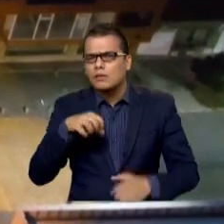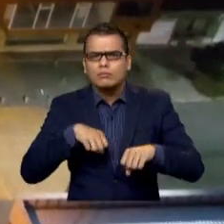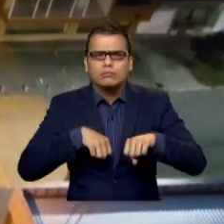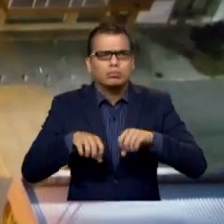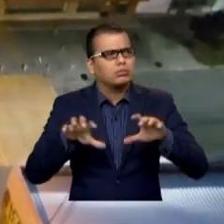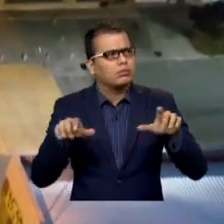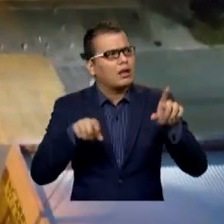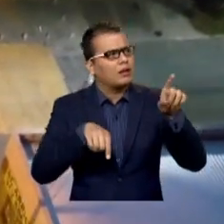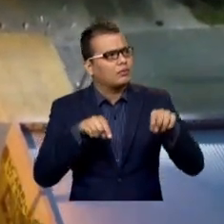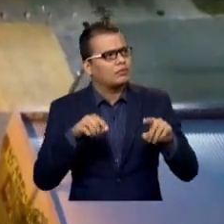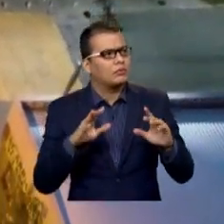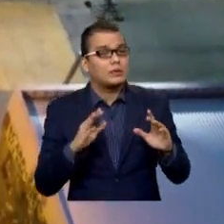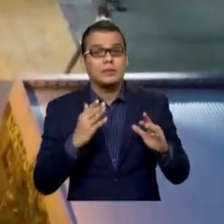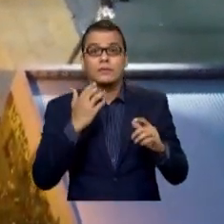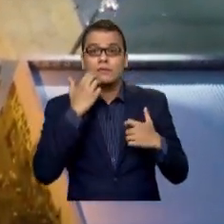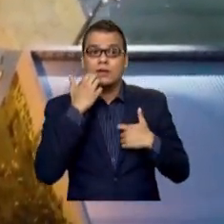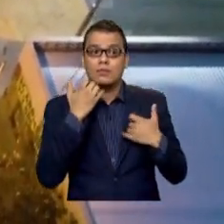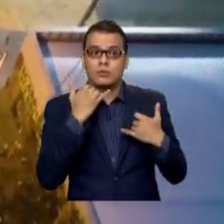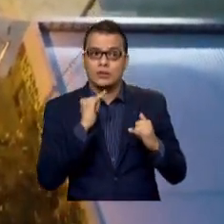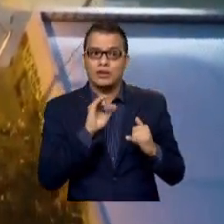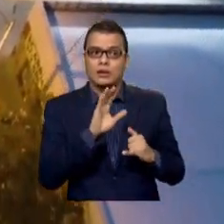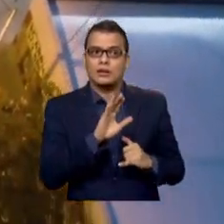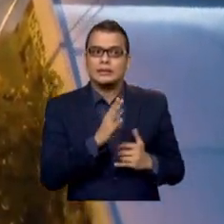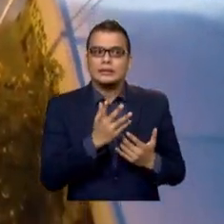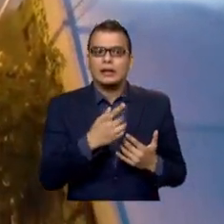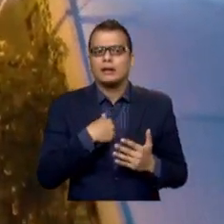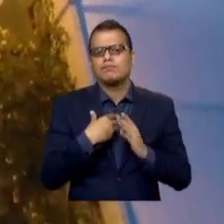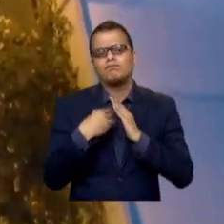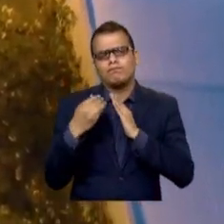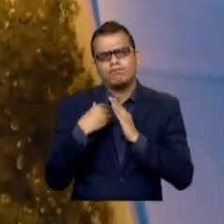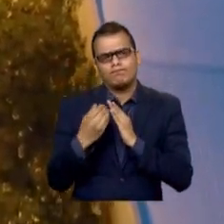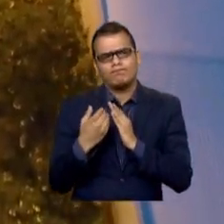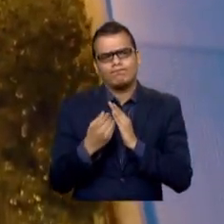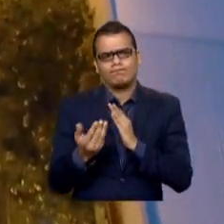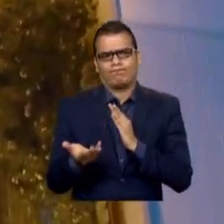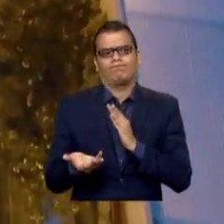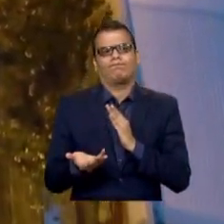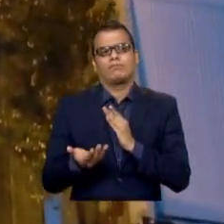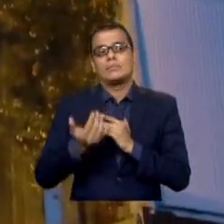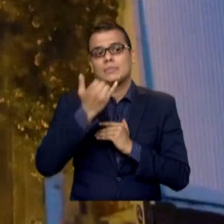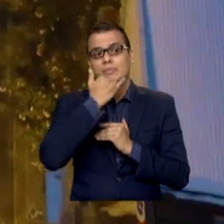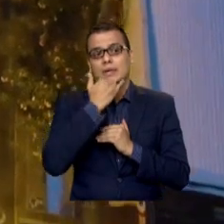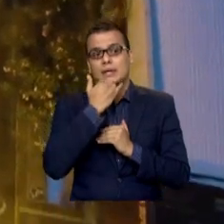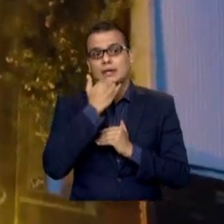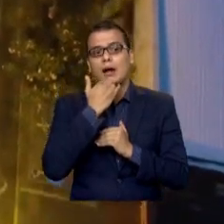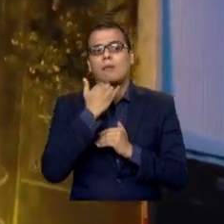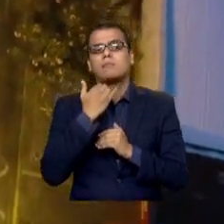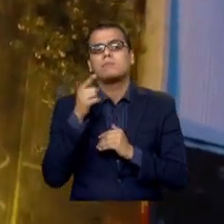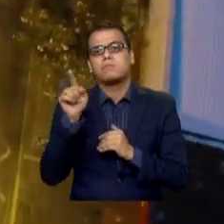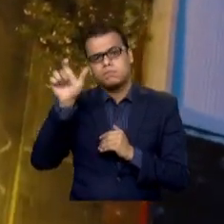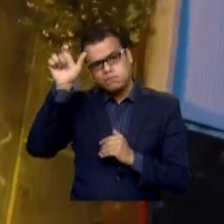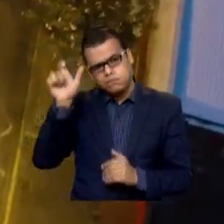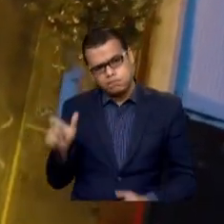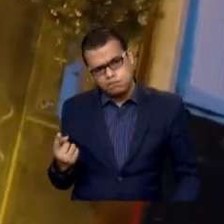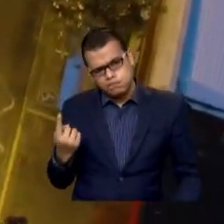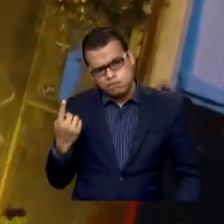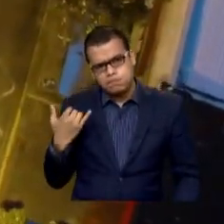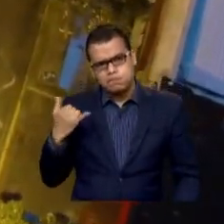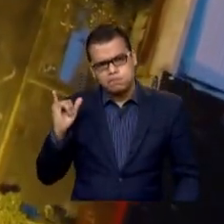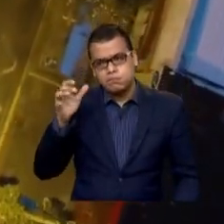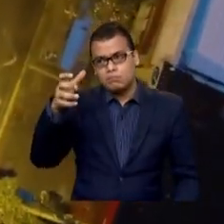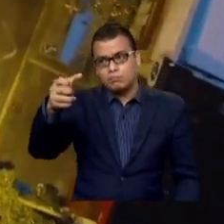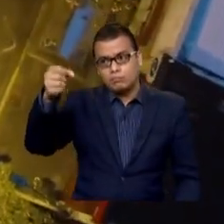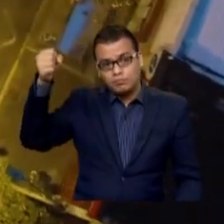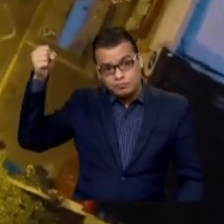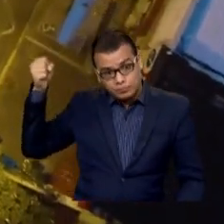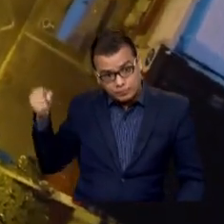que, a pesar de estar contagiada con el virus, está rompiendo los protocolos, y de hecho ya hubo una persona que tuvo